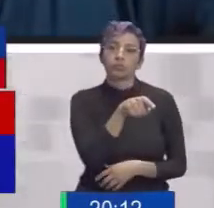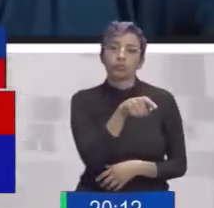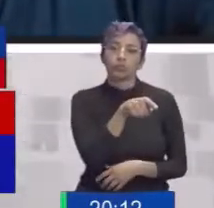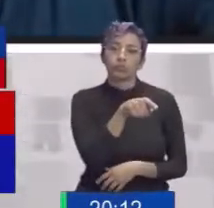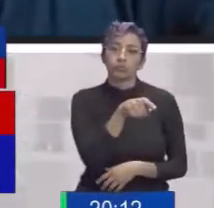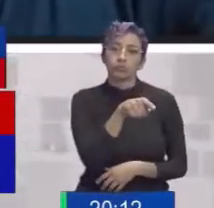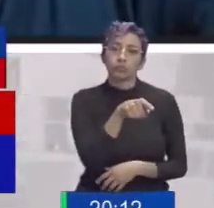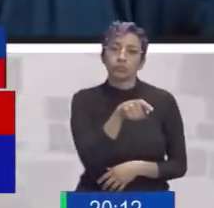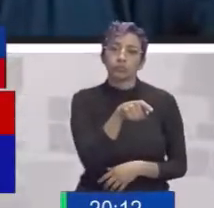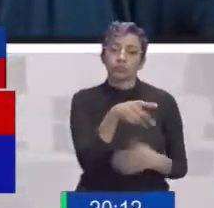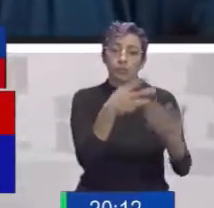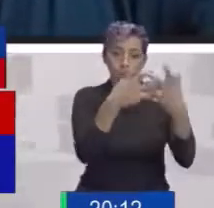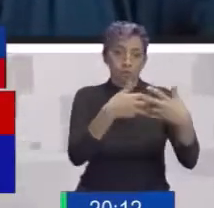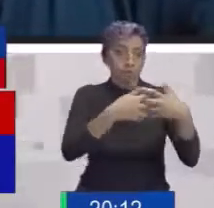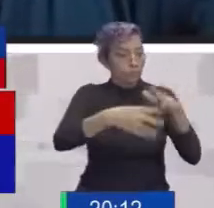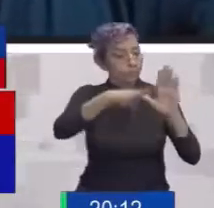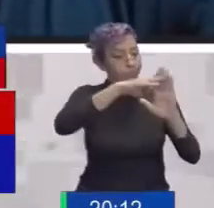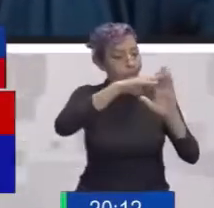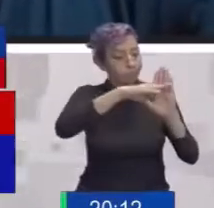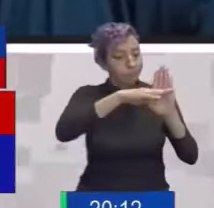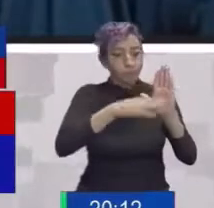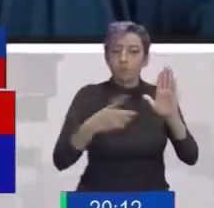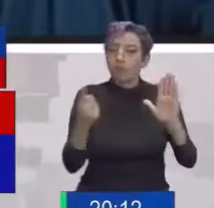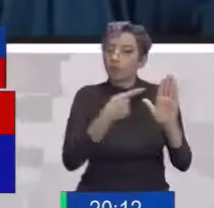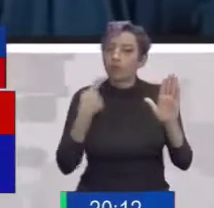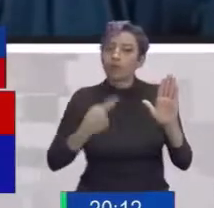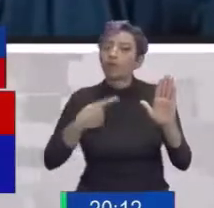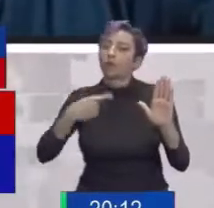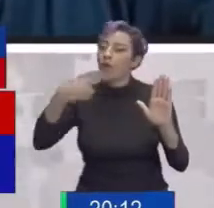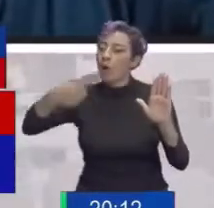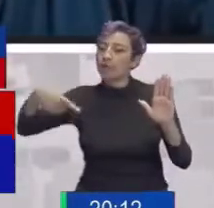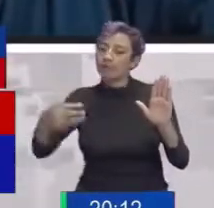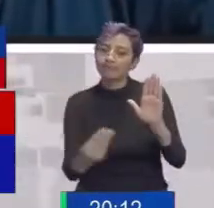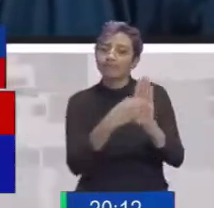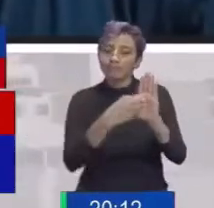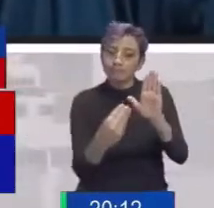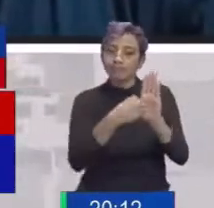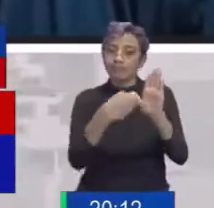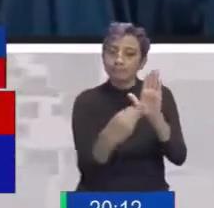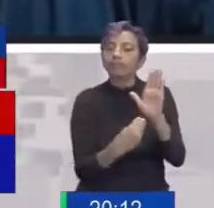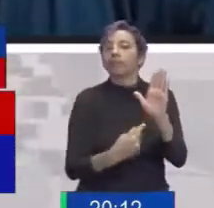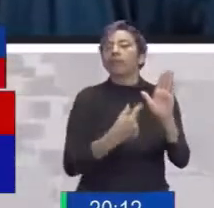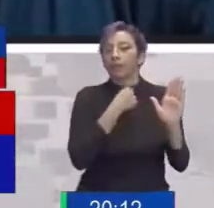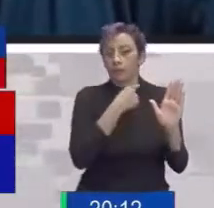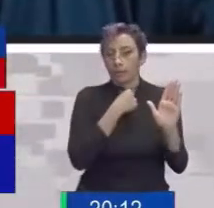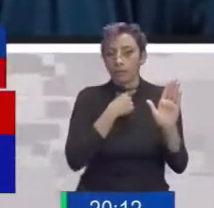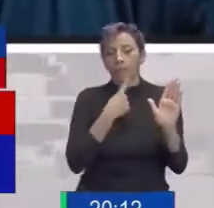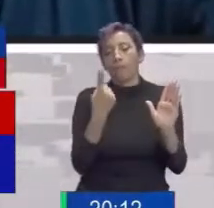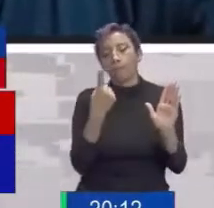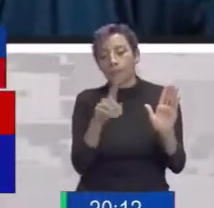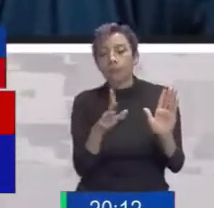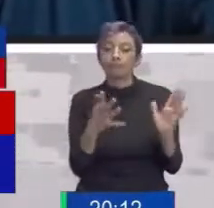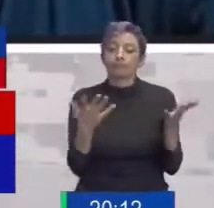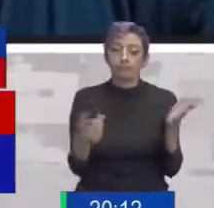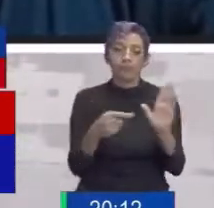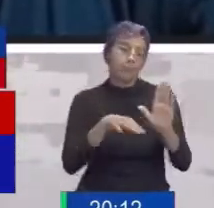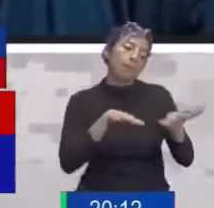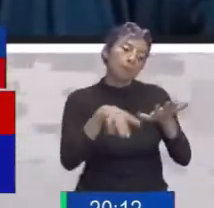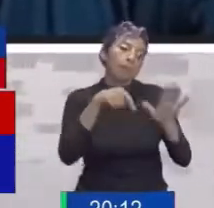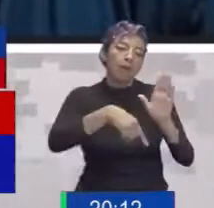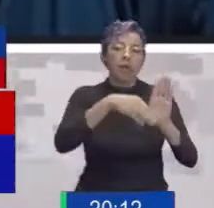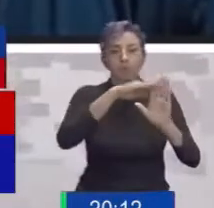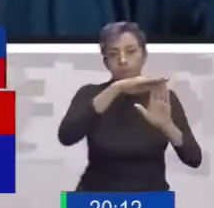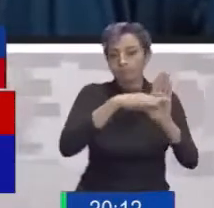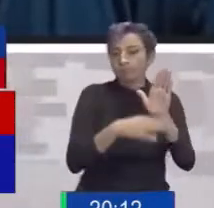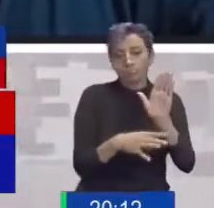trataba de abarcar más cosas, pero bueno, dentro de todo lo que uno desea se va haciendo lo posible hasta llegar a un resumen de proyecto, que es el que se aprobó en diputados